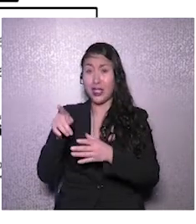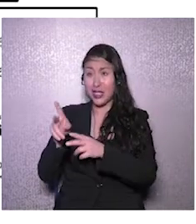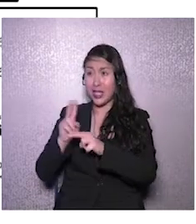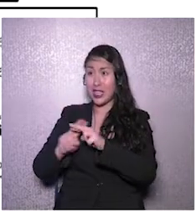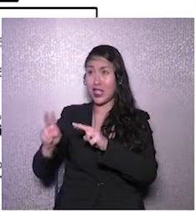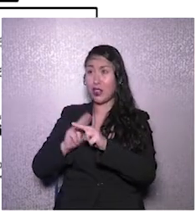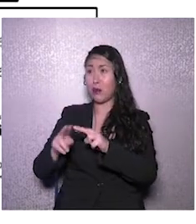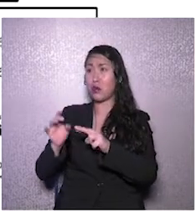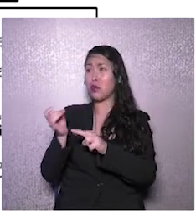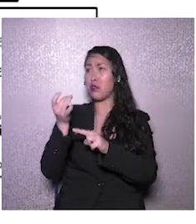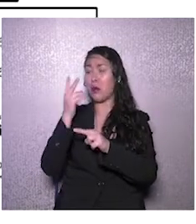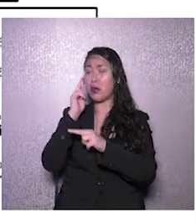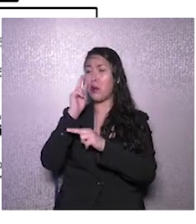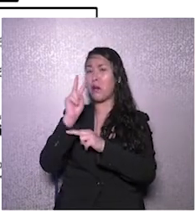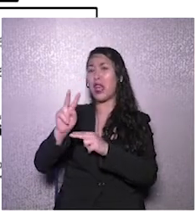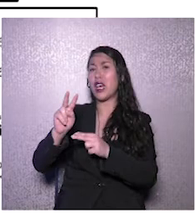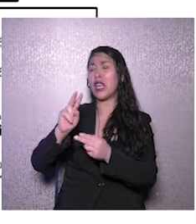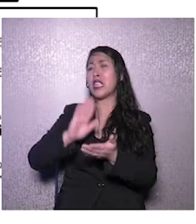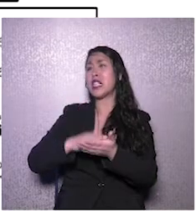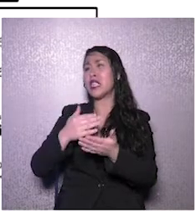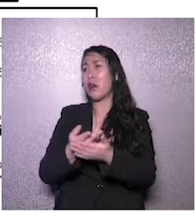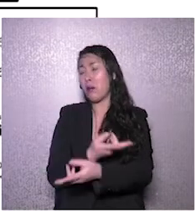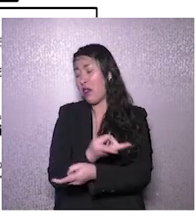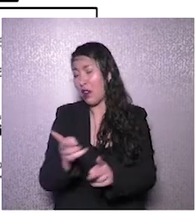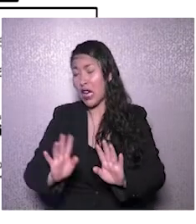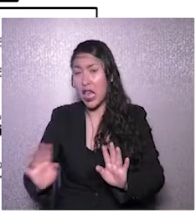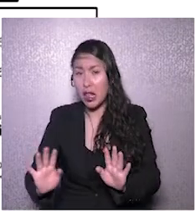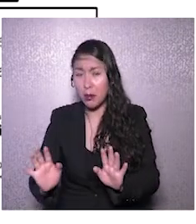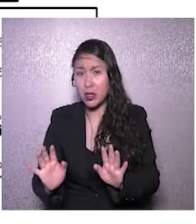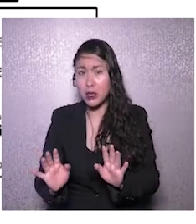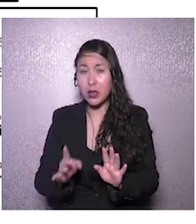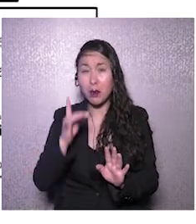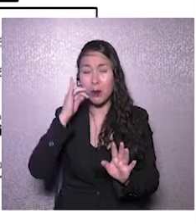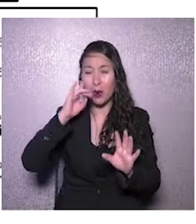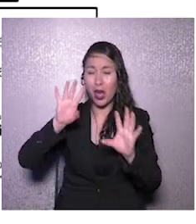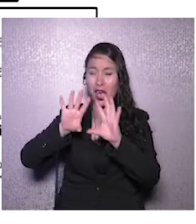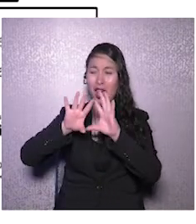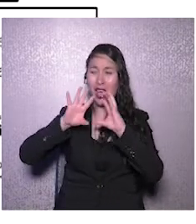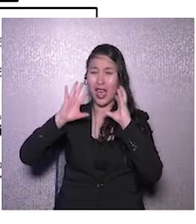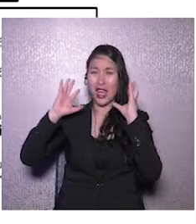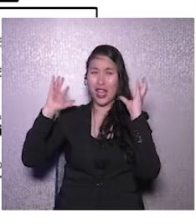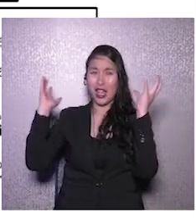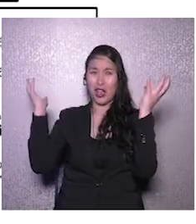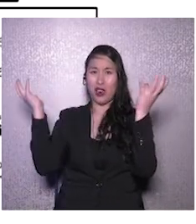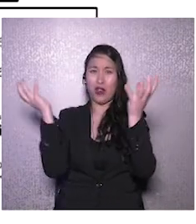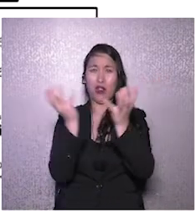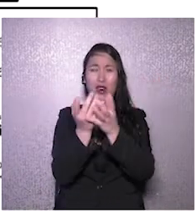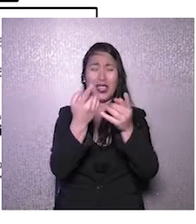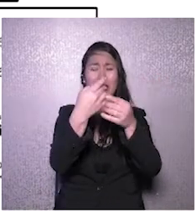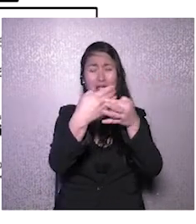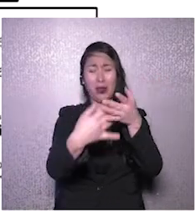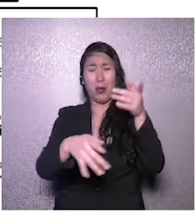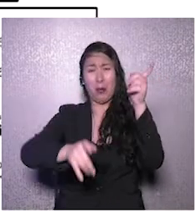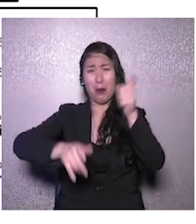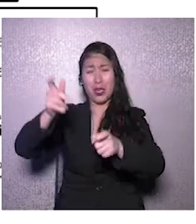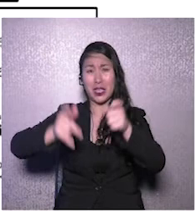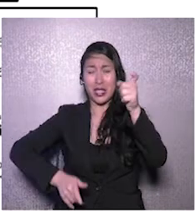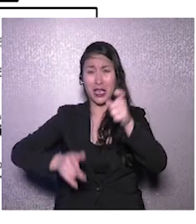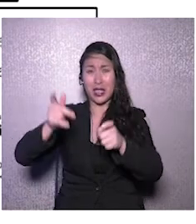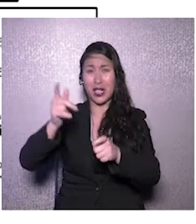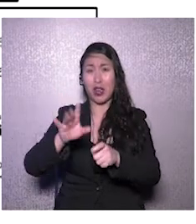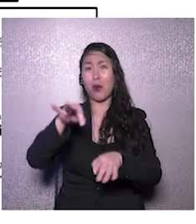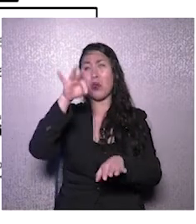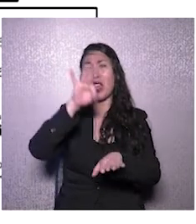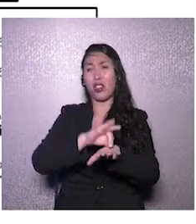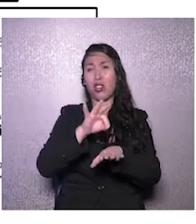reportería estadística, ¿sí? Salud pública, epidemiología, pero engloba un montón de pacientes dentro de un diagnóstico que es como